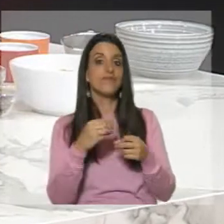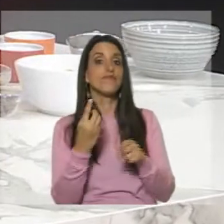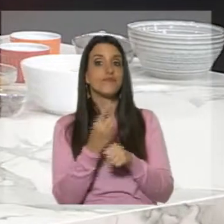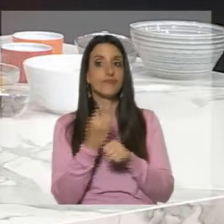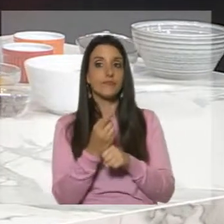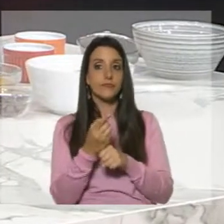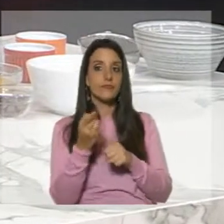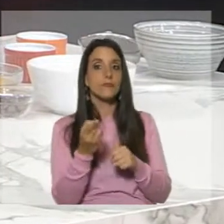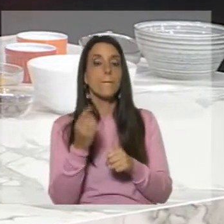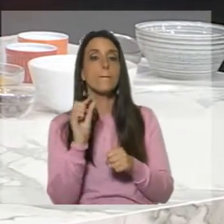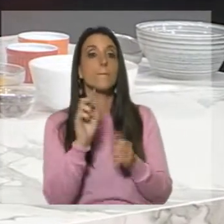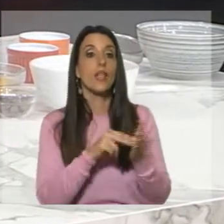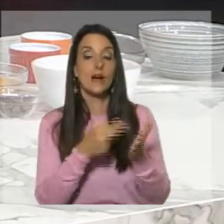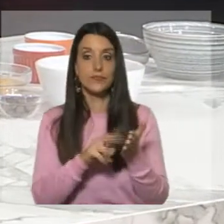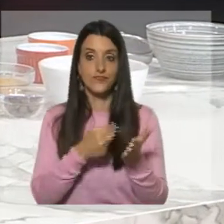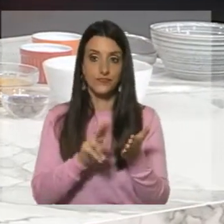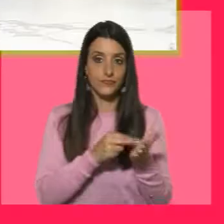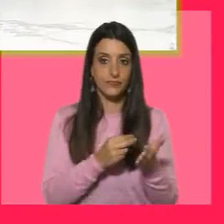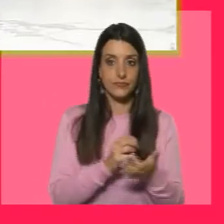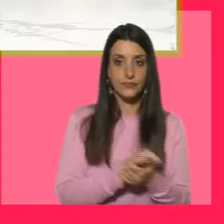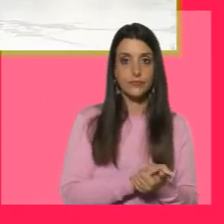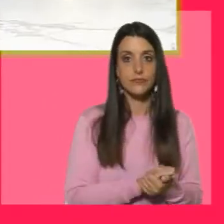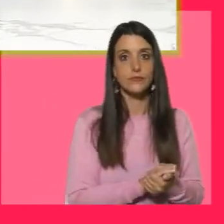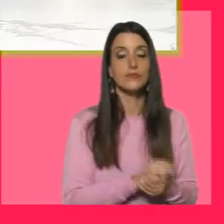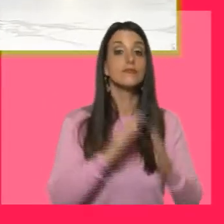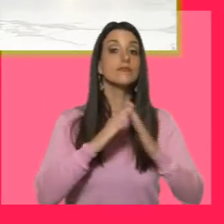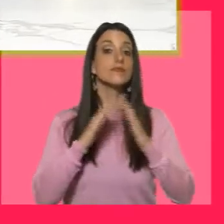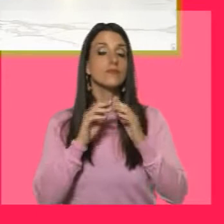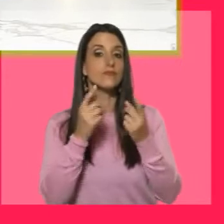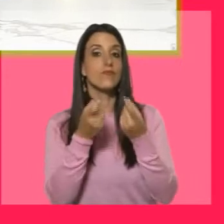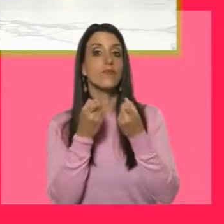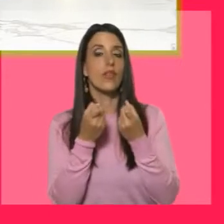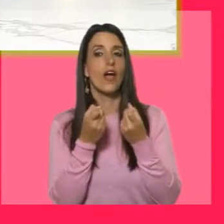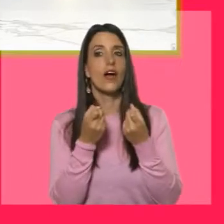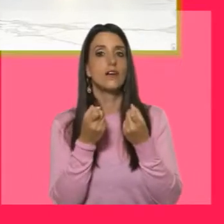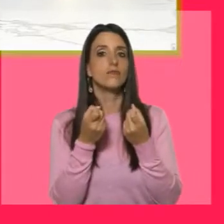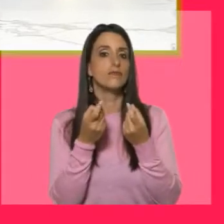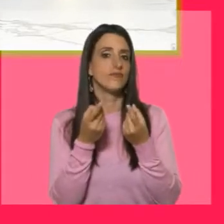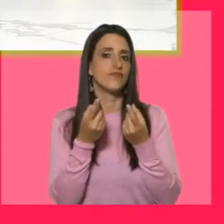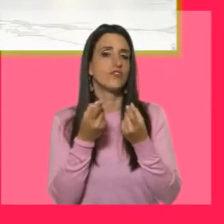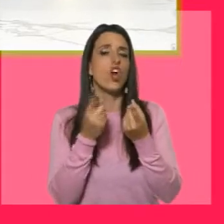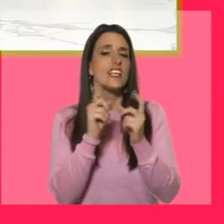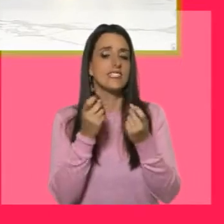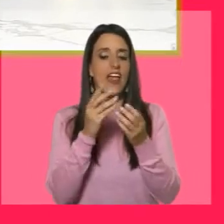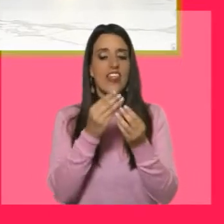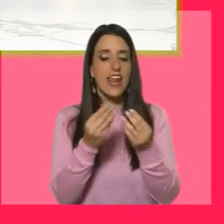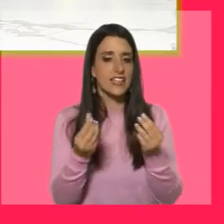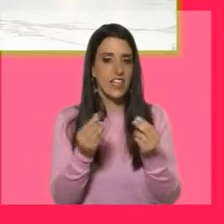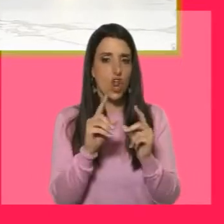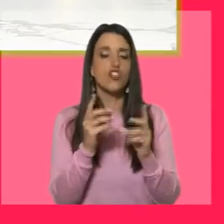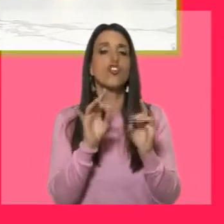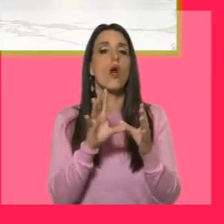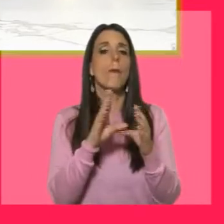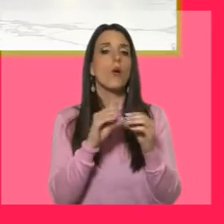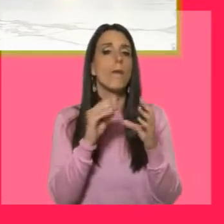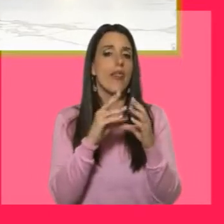acá un poco de manteca. Vos en casa la tenés que tener, no es necesario que esté derretida, con que esté bien pomadita, ya